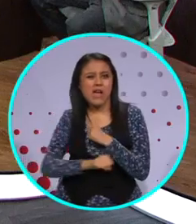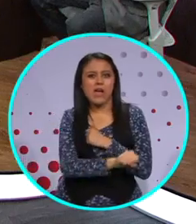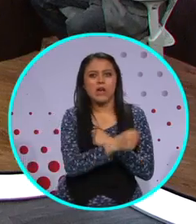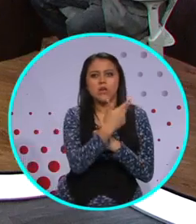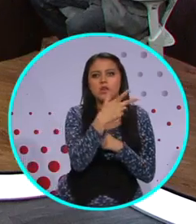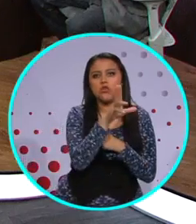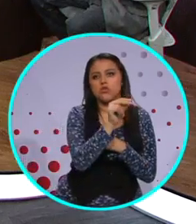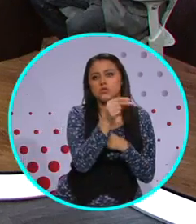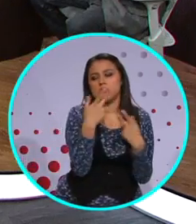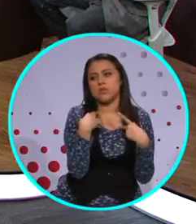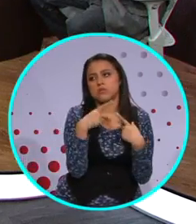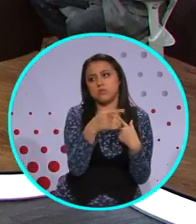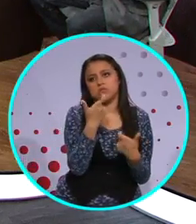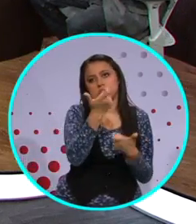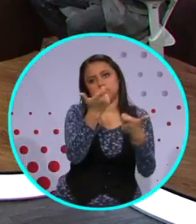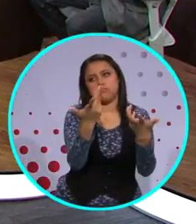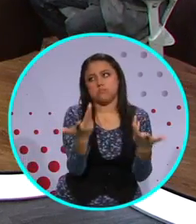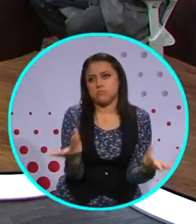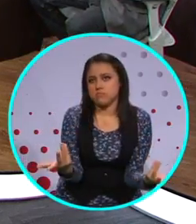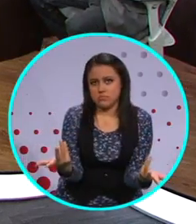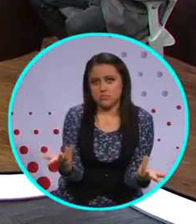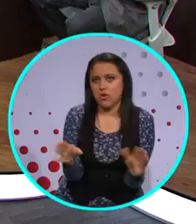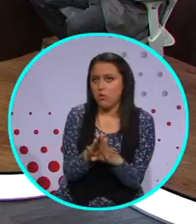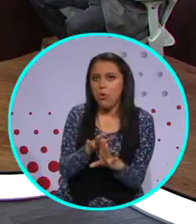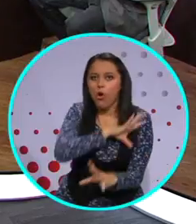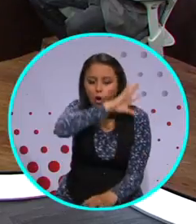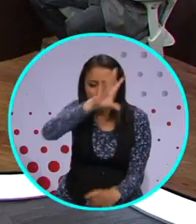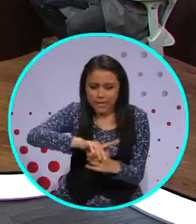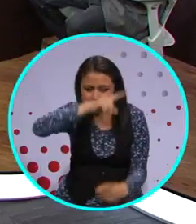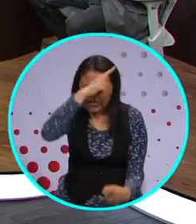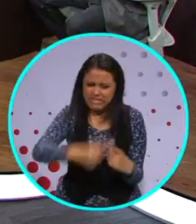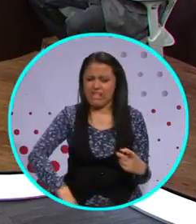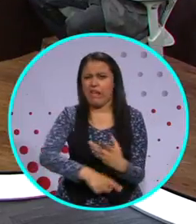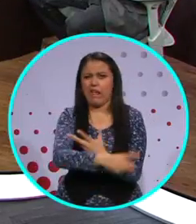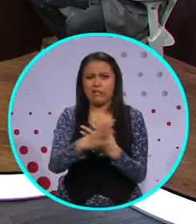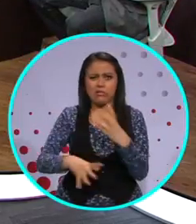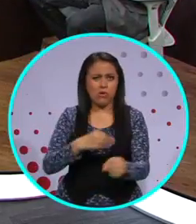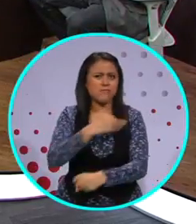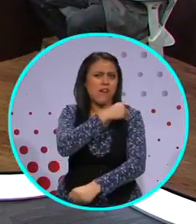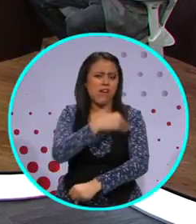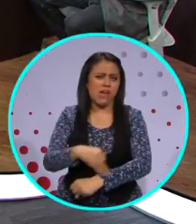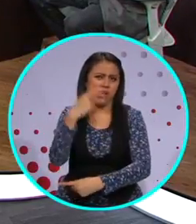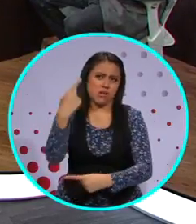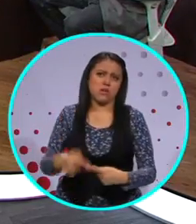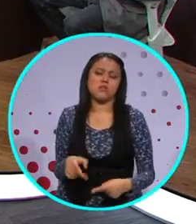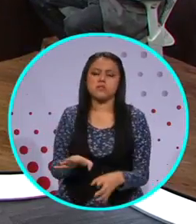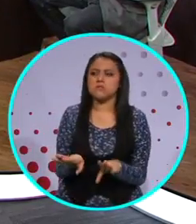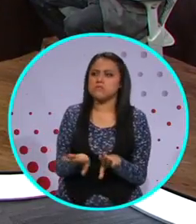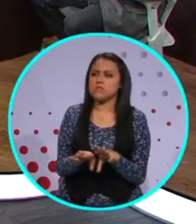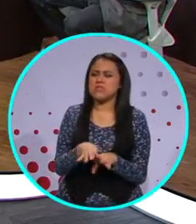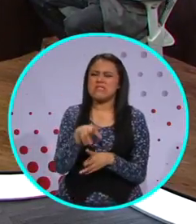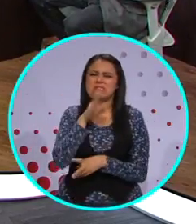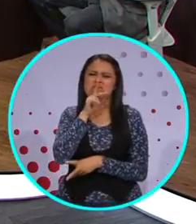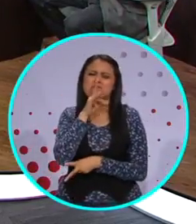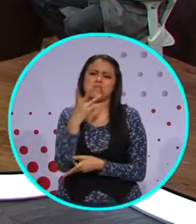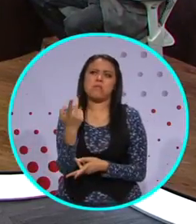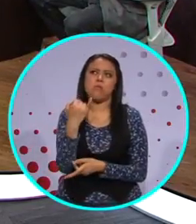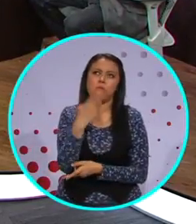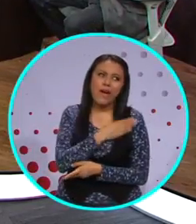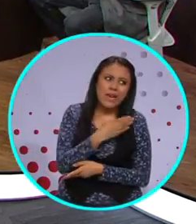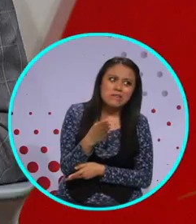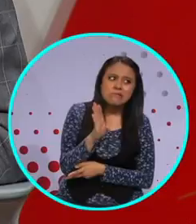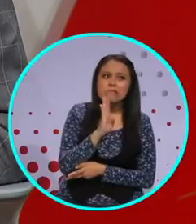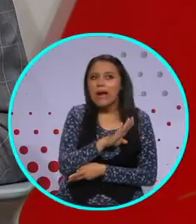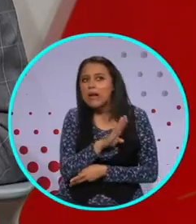van con la cartera llena no como no vas a estar ya con esas este incertidumbres de el verano bueno el